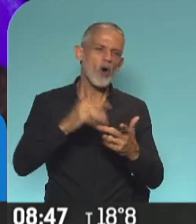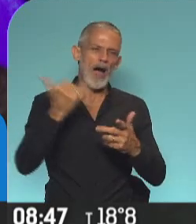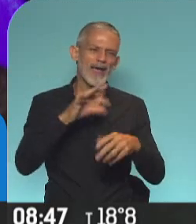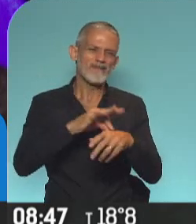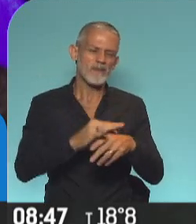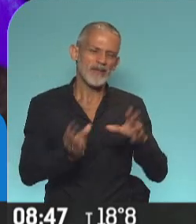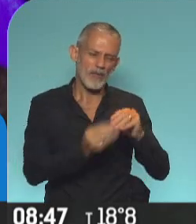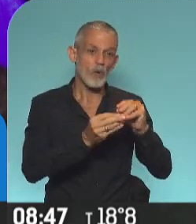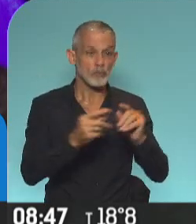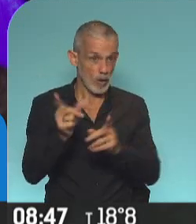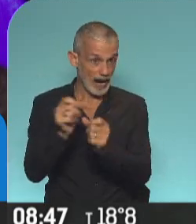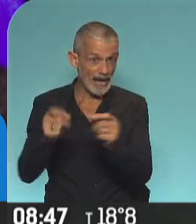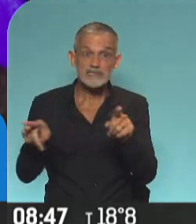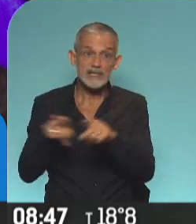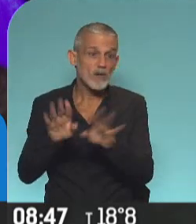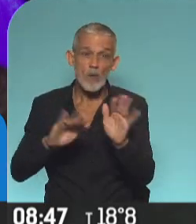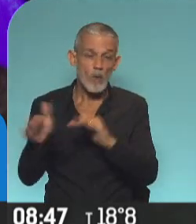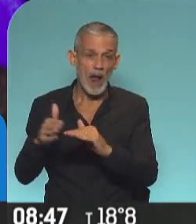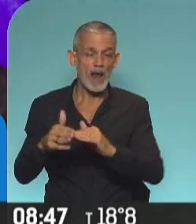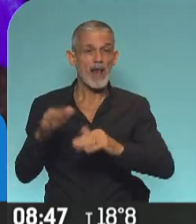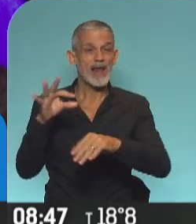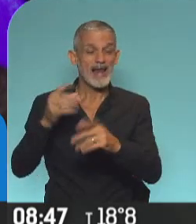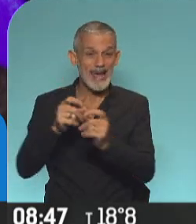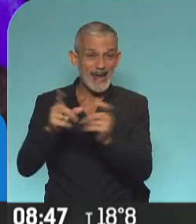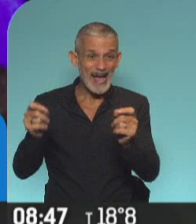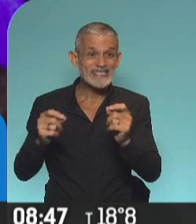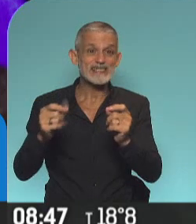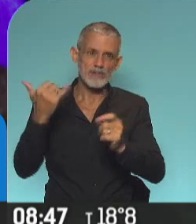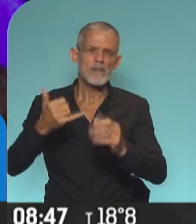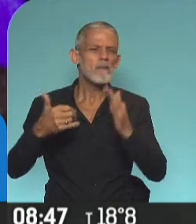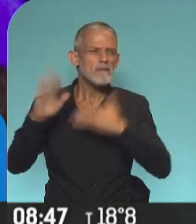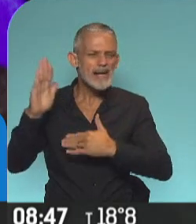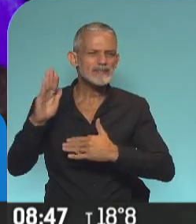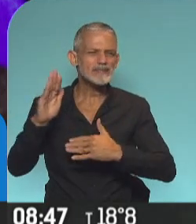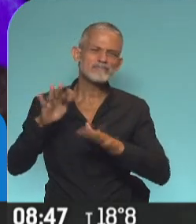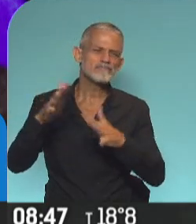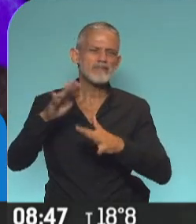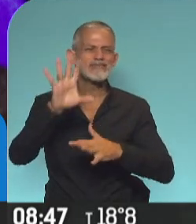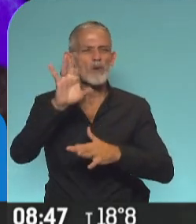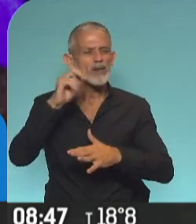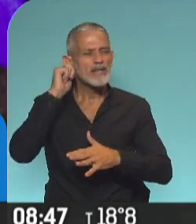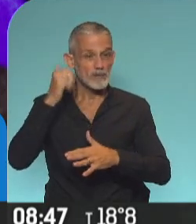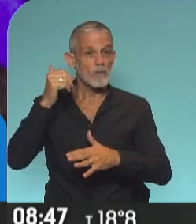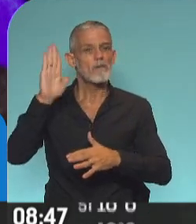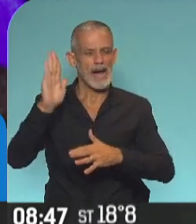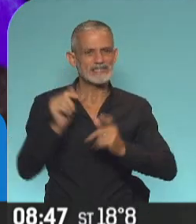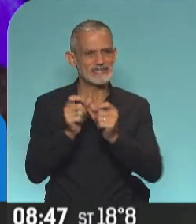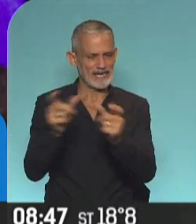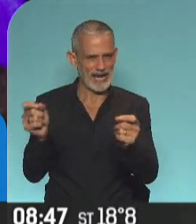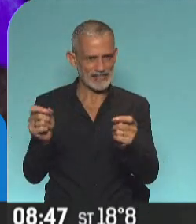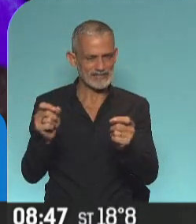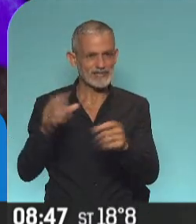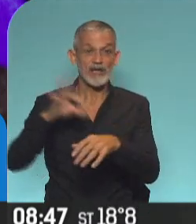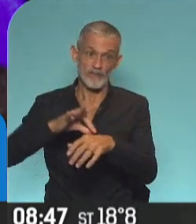en cáncer también el predominio del cáncer es en la gente mayor arriba de los 50 años el cáncer es la enfermedad